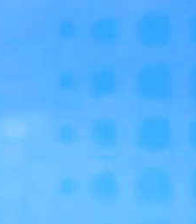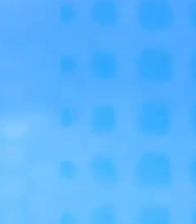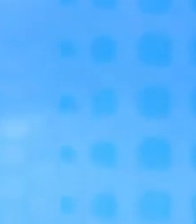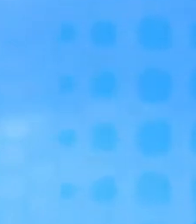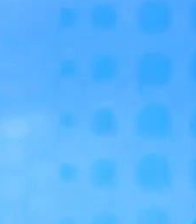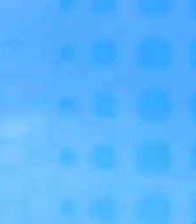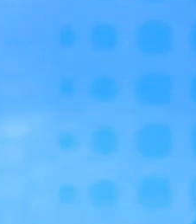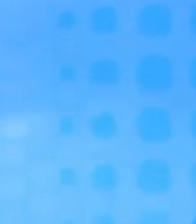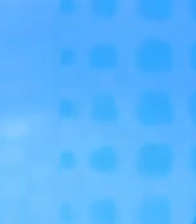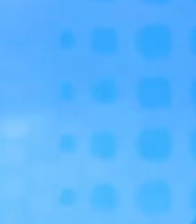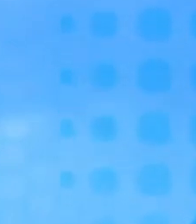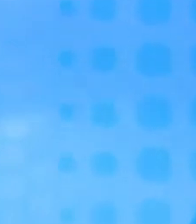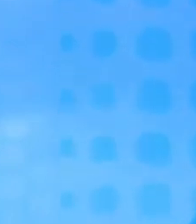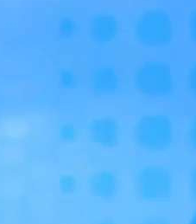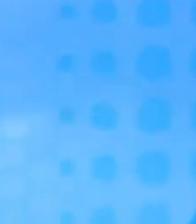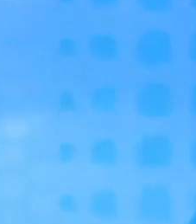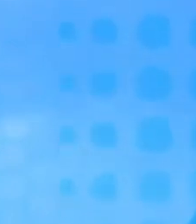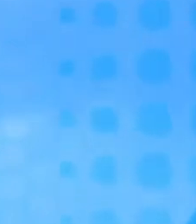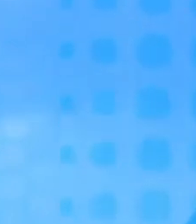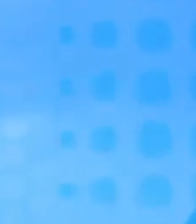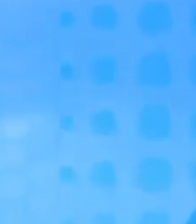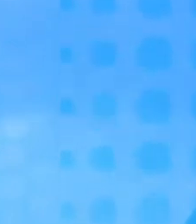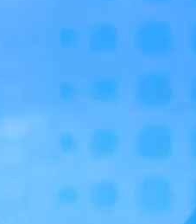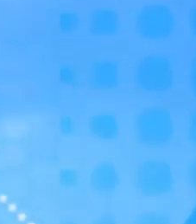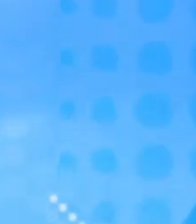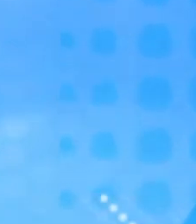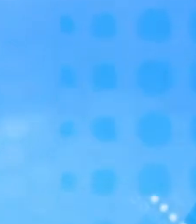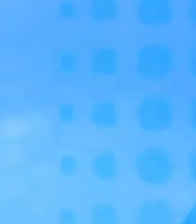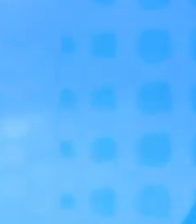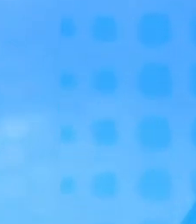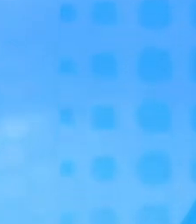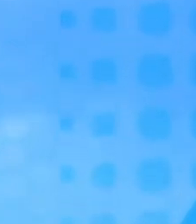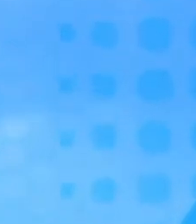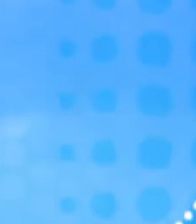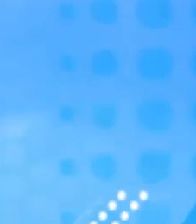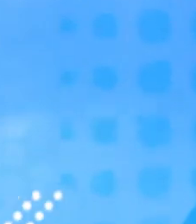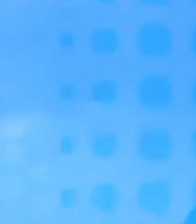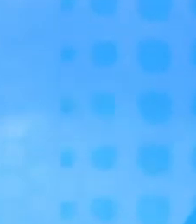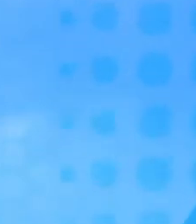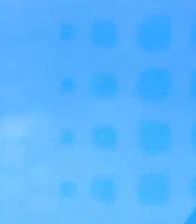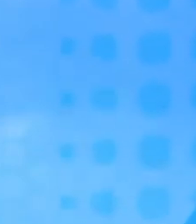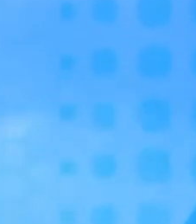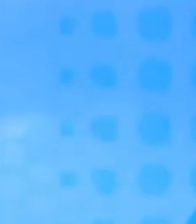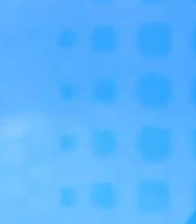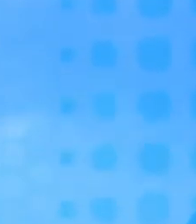INBU presenta Conversaciones con Ernesto Rivera.